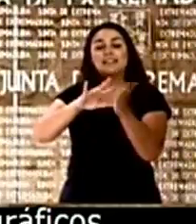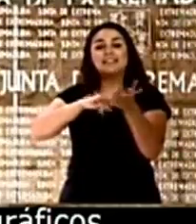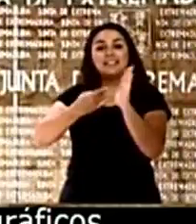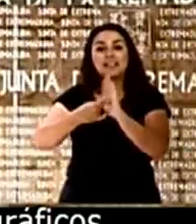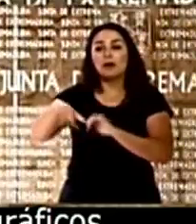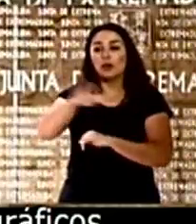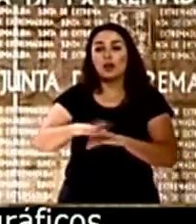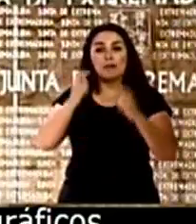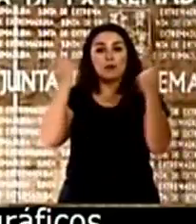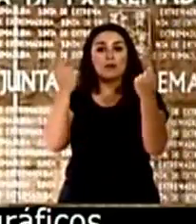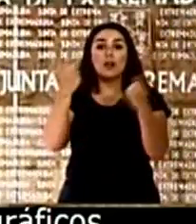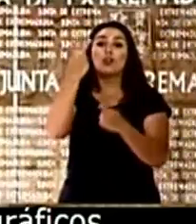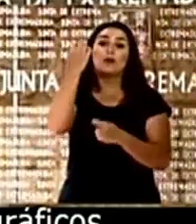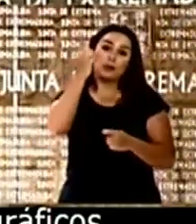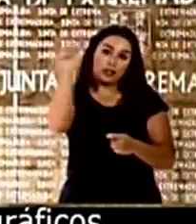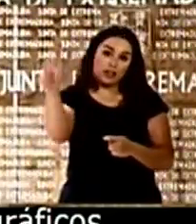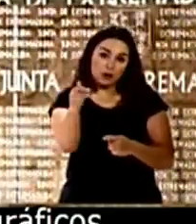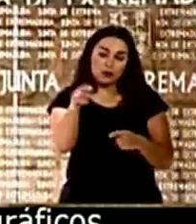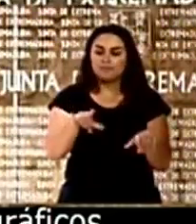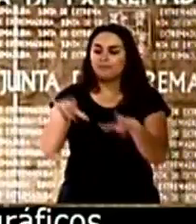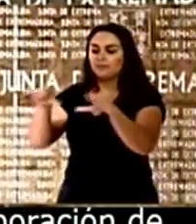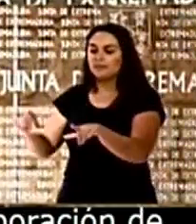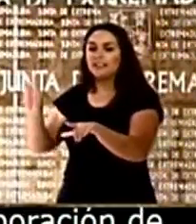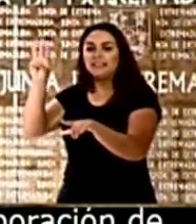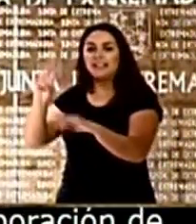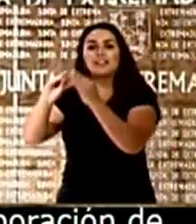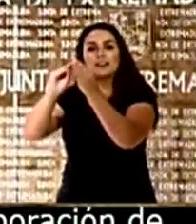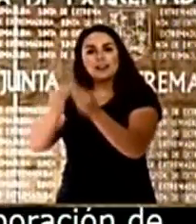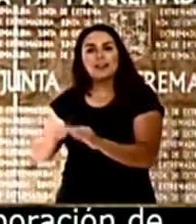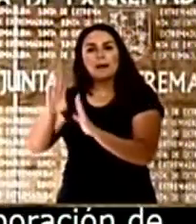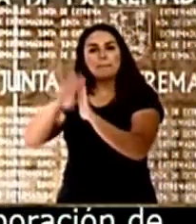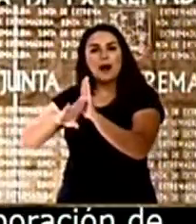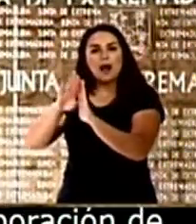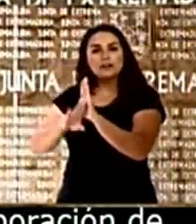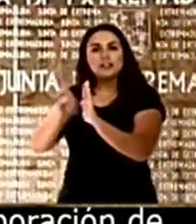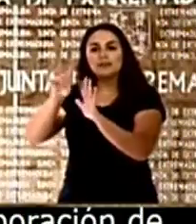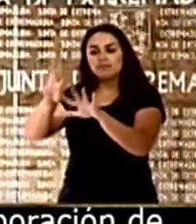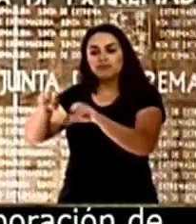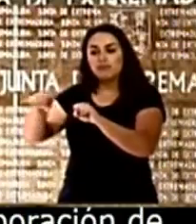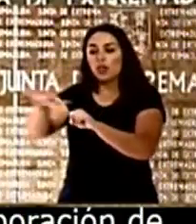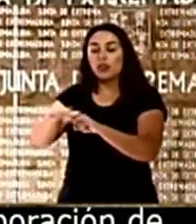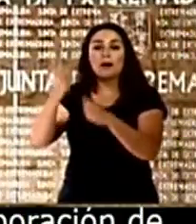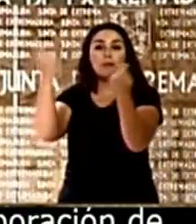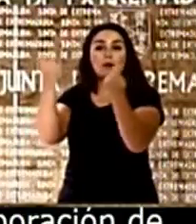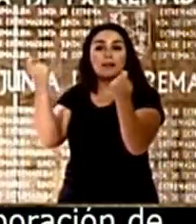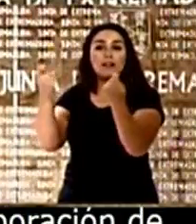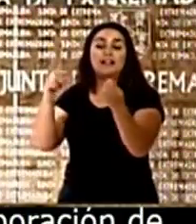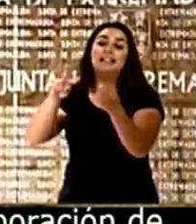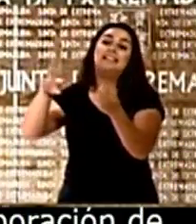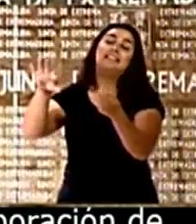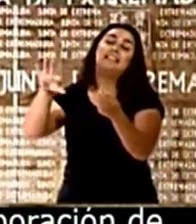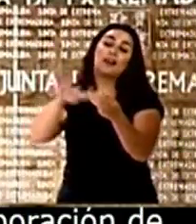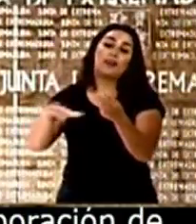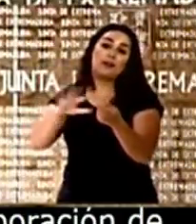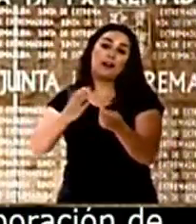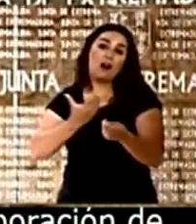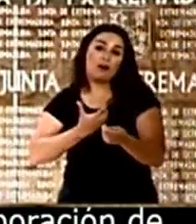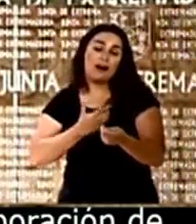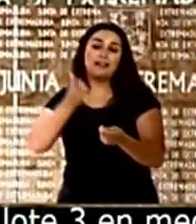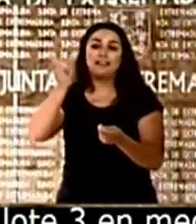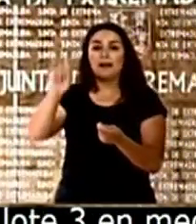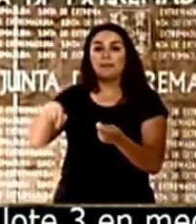espacios publicitarios, 2 millones de euros. Y el lote 3, elaboración de plan de medios y adquisición de espacios publicitarios en medios locales y comarcales. El